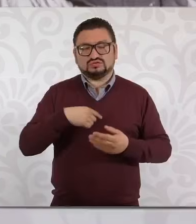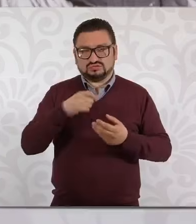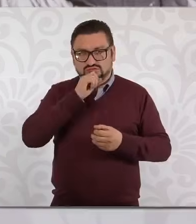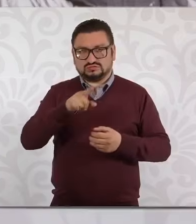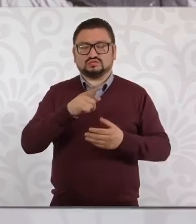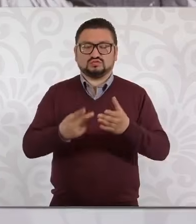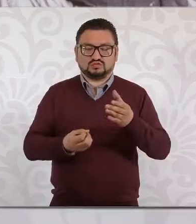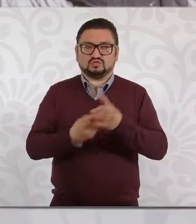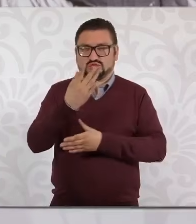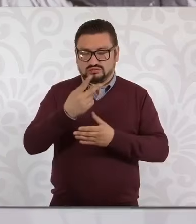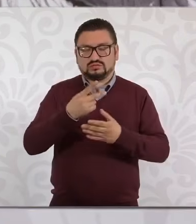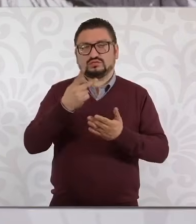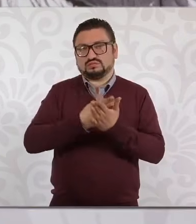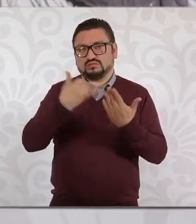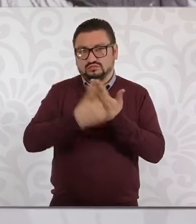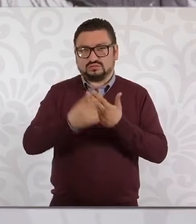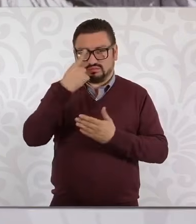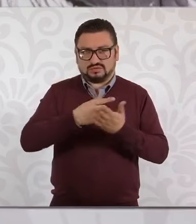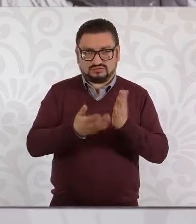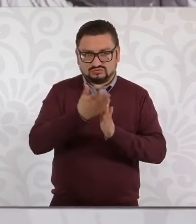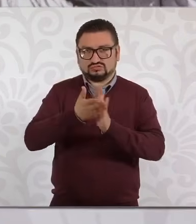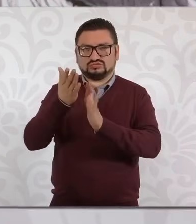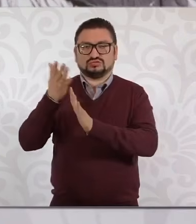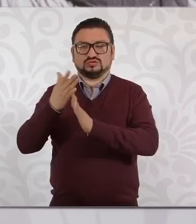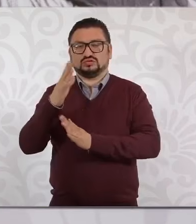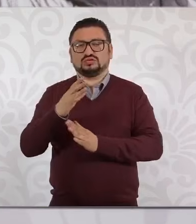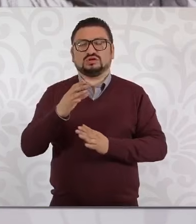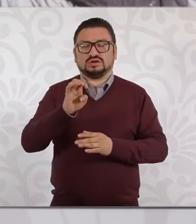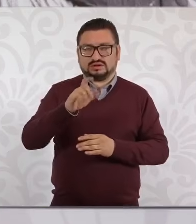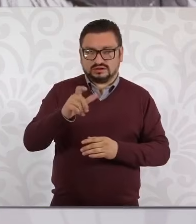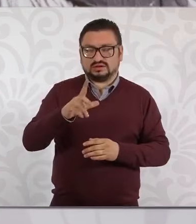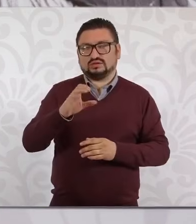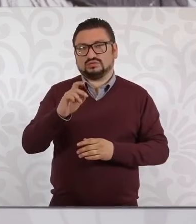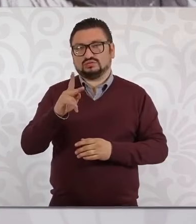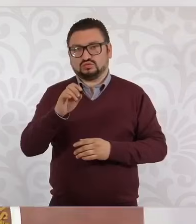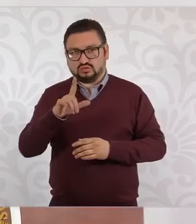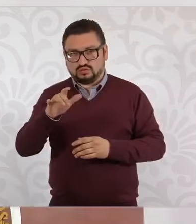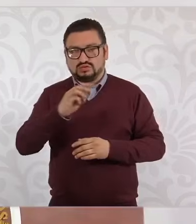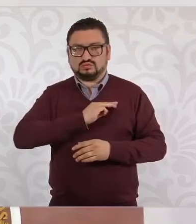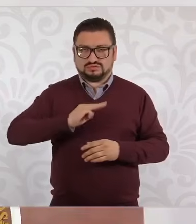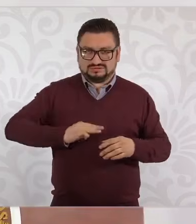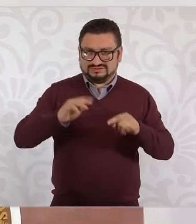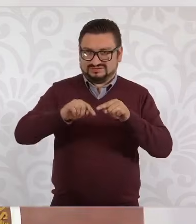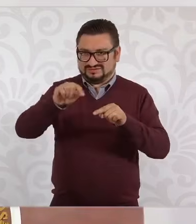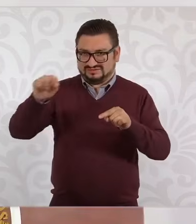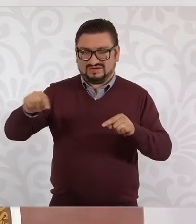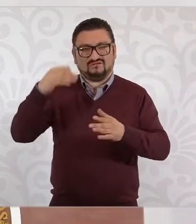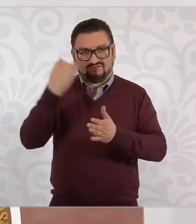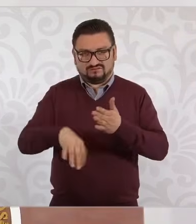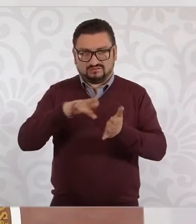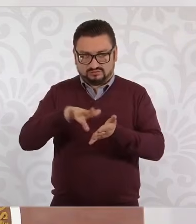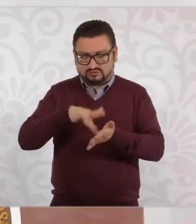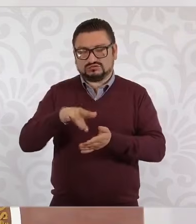nuevos proyectos de infraestructura, lo que es Comondú, Mulegé, todos estos municipios que requieren todavía mayor